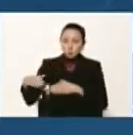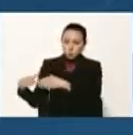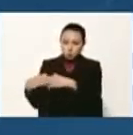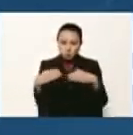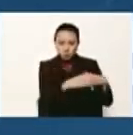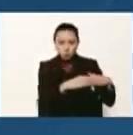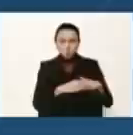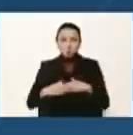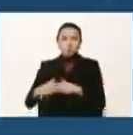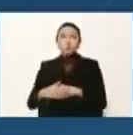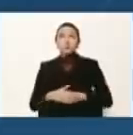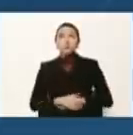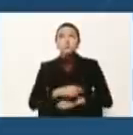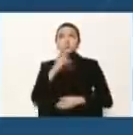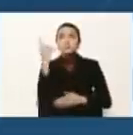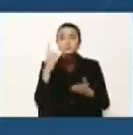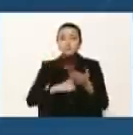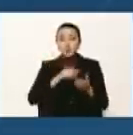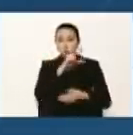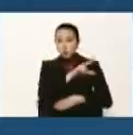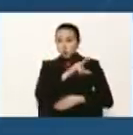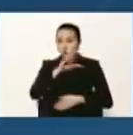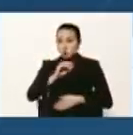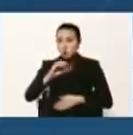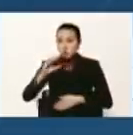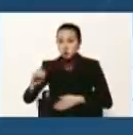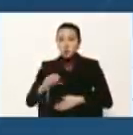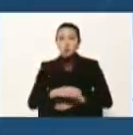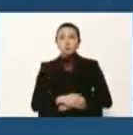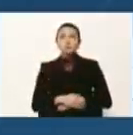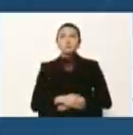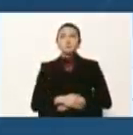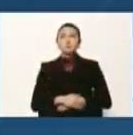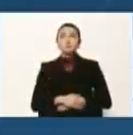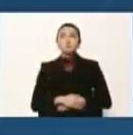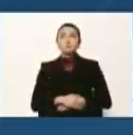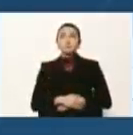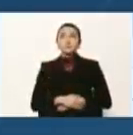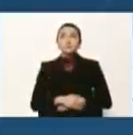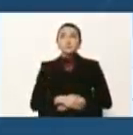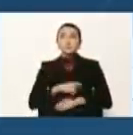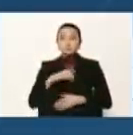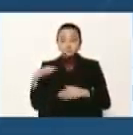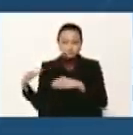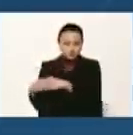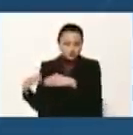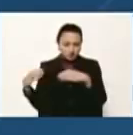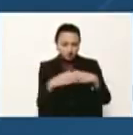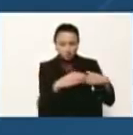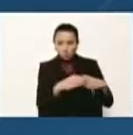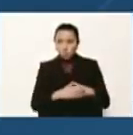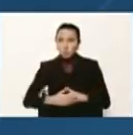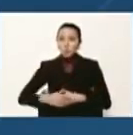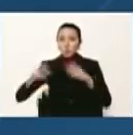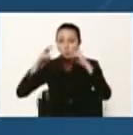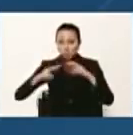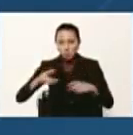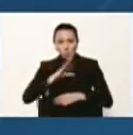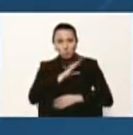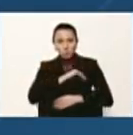Bolivariana, 1.200 policías, de nuestro cuerpo de